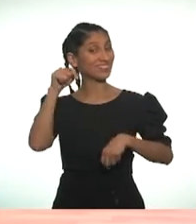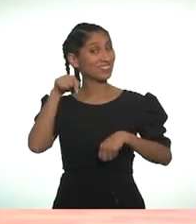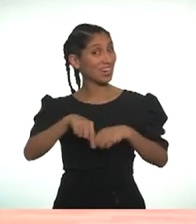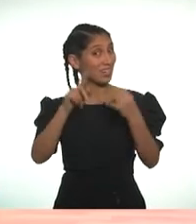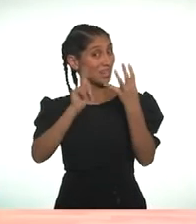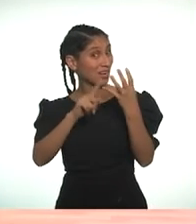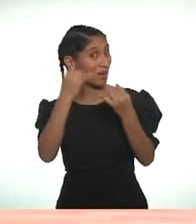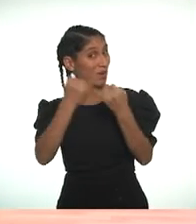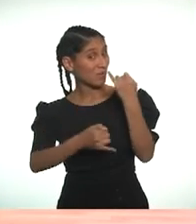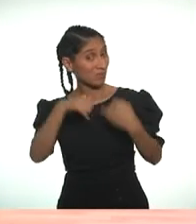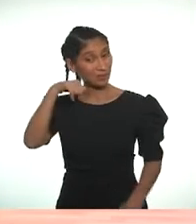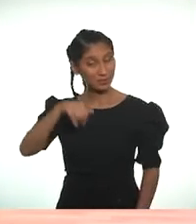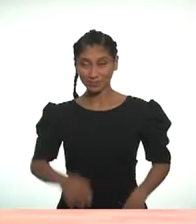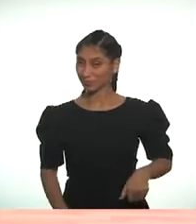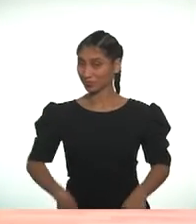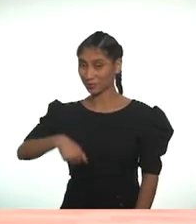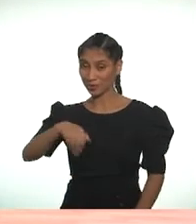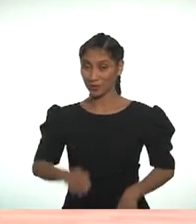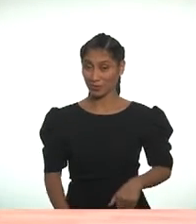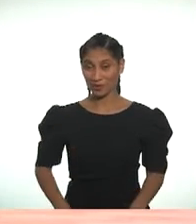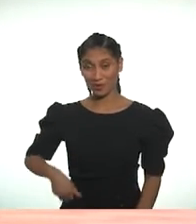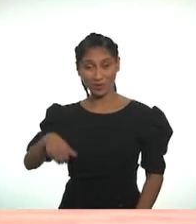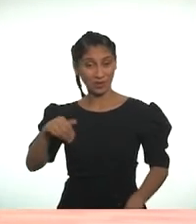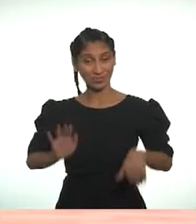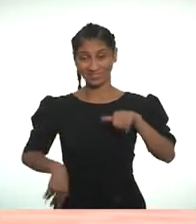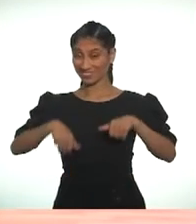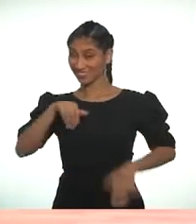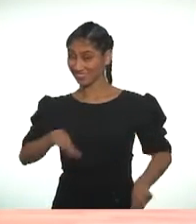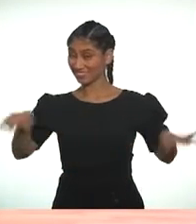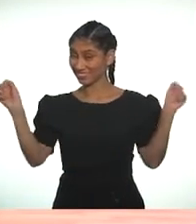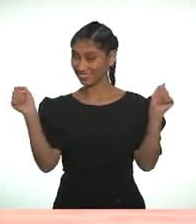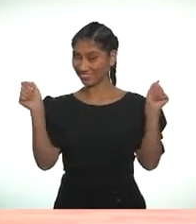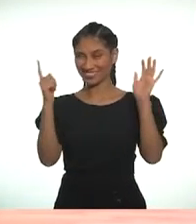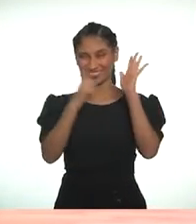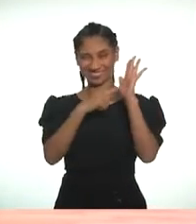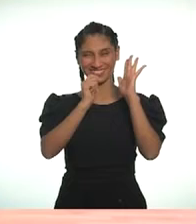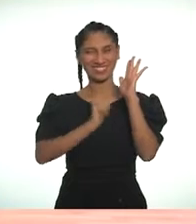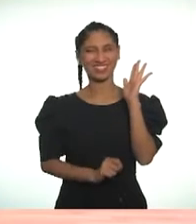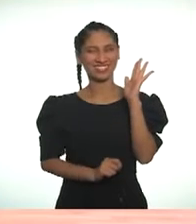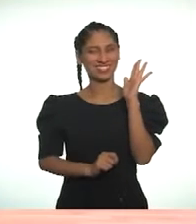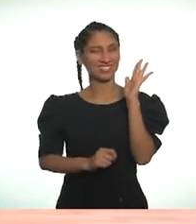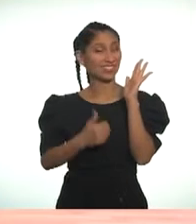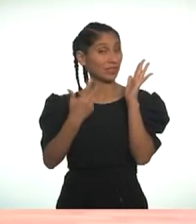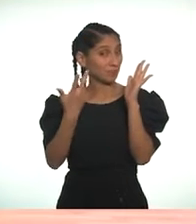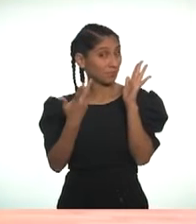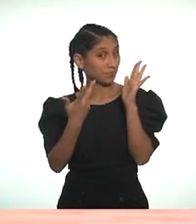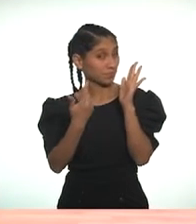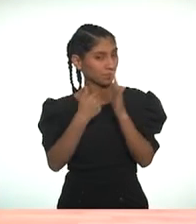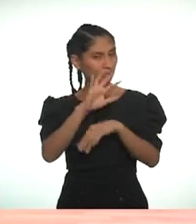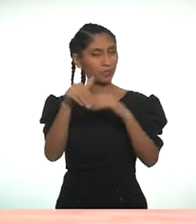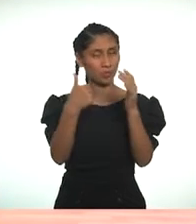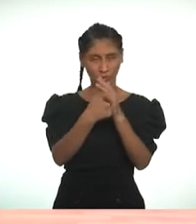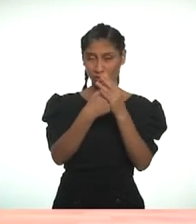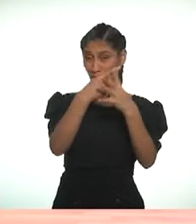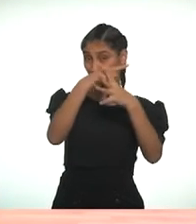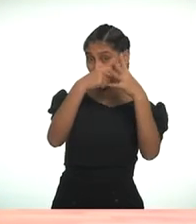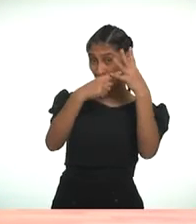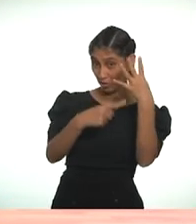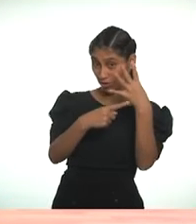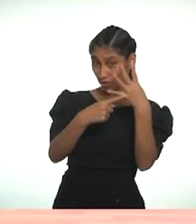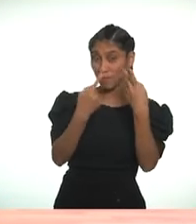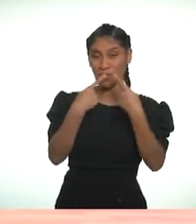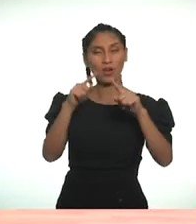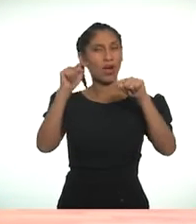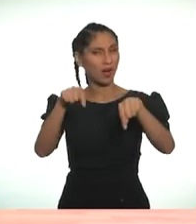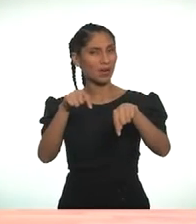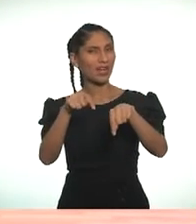tercera y la última. Yo no como rocoto, sí señor. Vamos a repetir las 4,